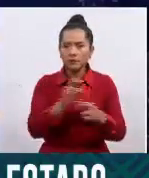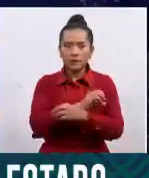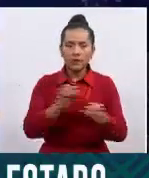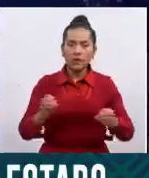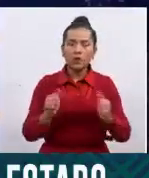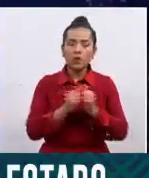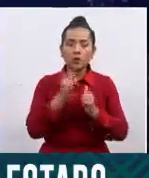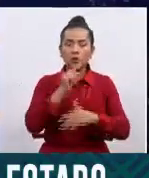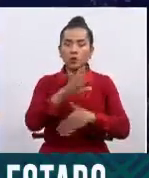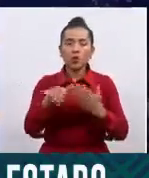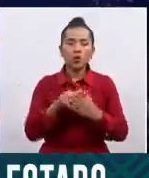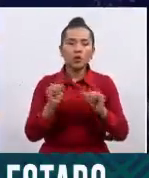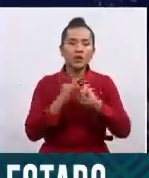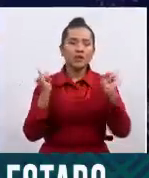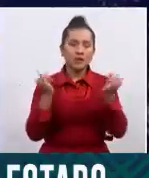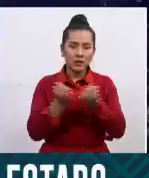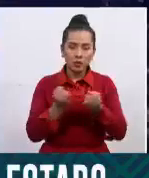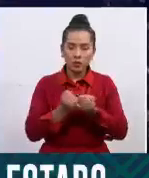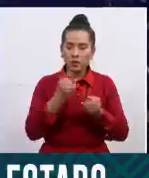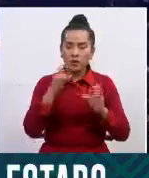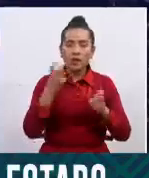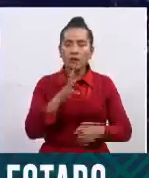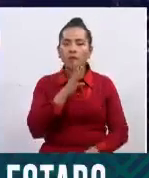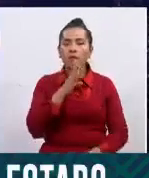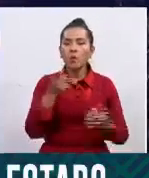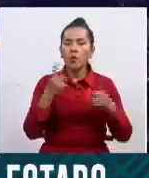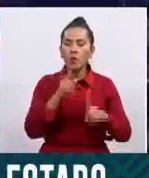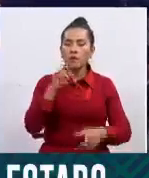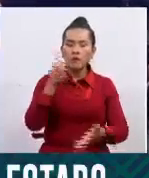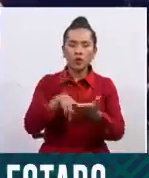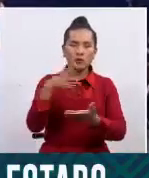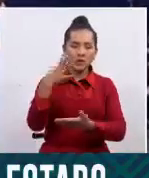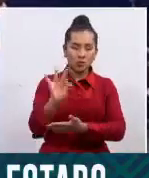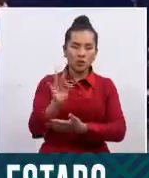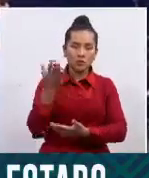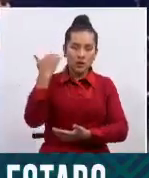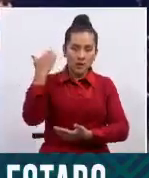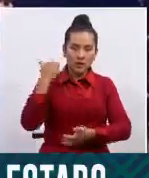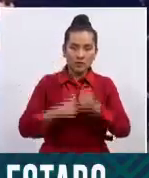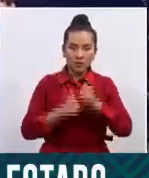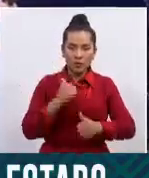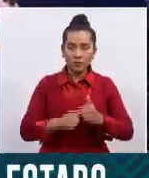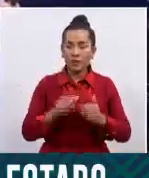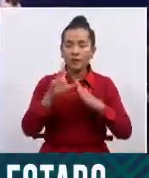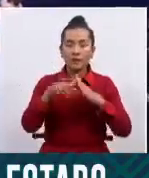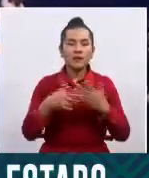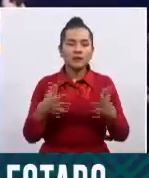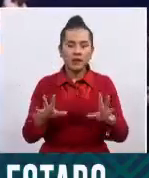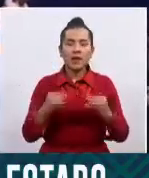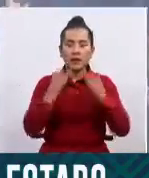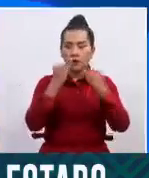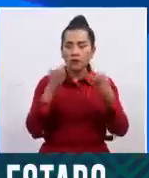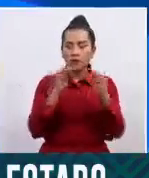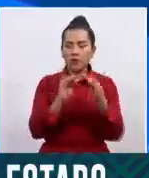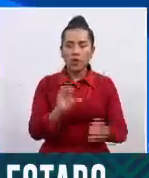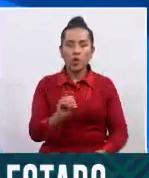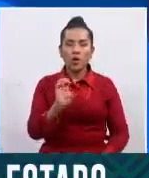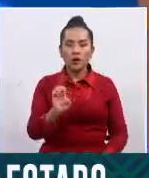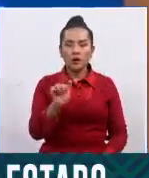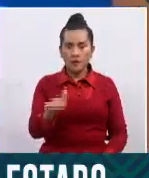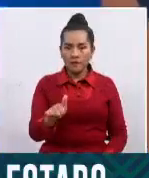la institucionalidad en referencia al golpe de Estado del 2019 que desencadenó tras un informe de la OEA. La